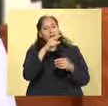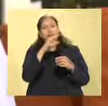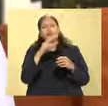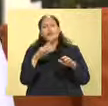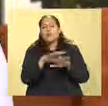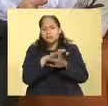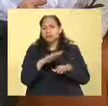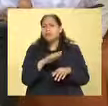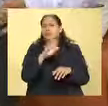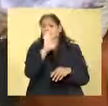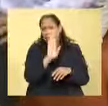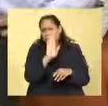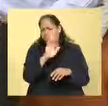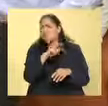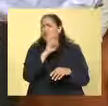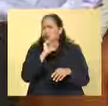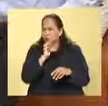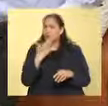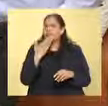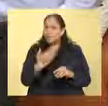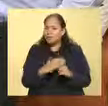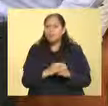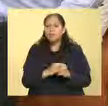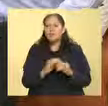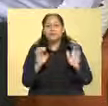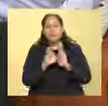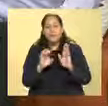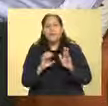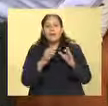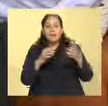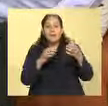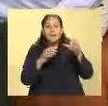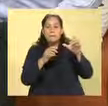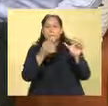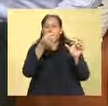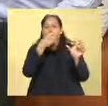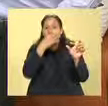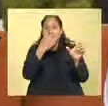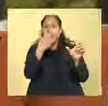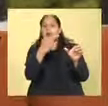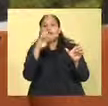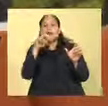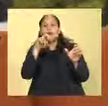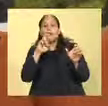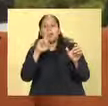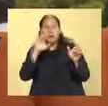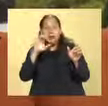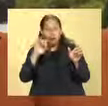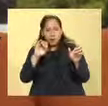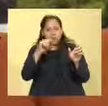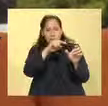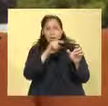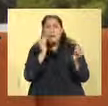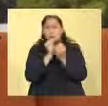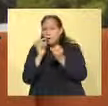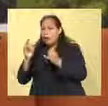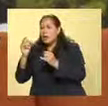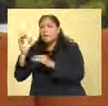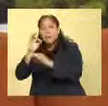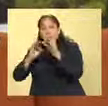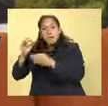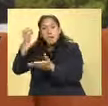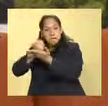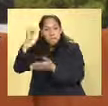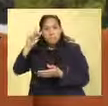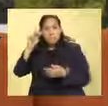barato, ¿no? Mira, todo lo genérico o la marca propia, por ejemplo, en medicinas, tienen los mismos componentes que